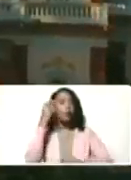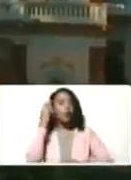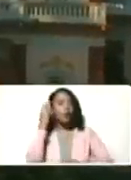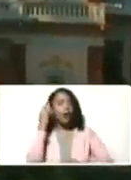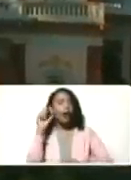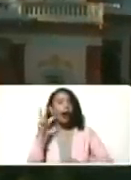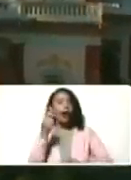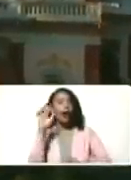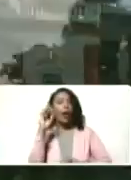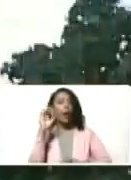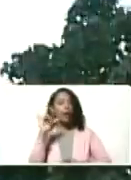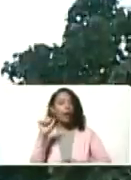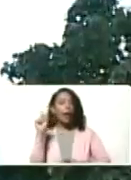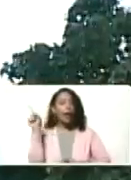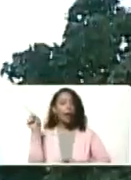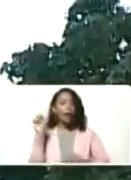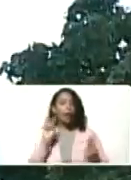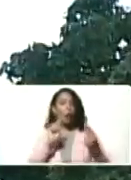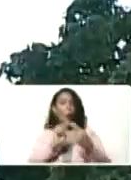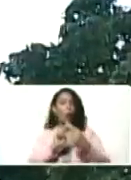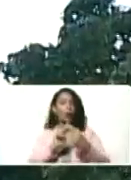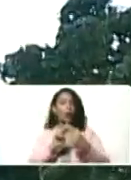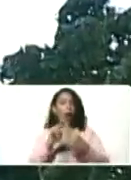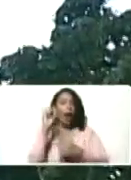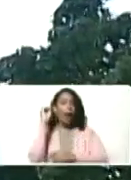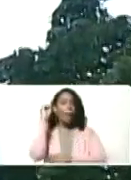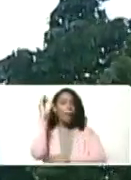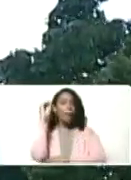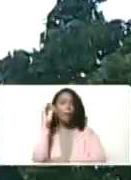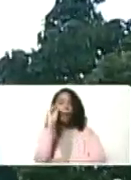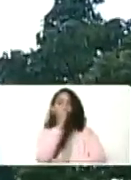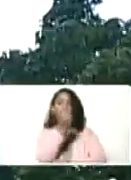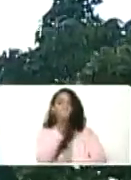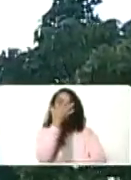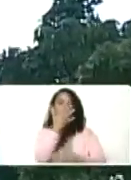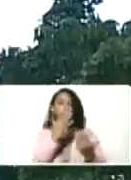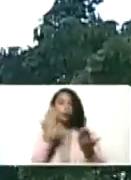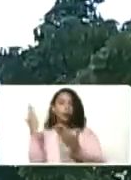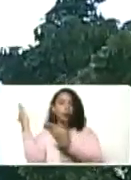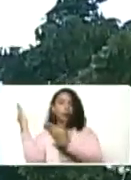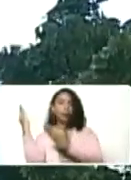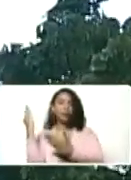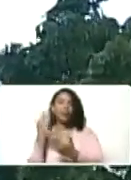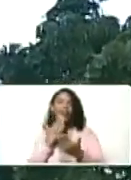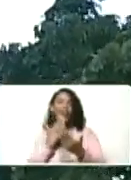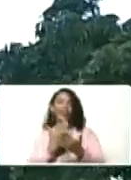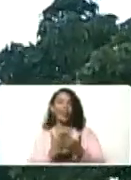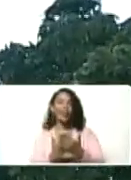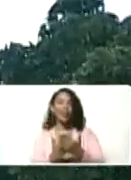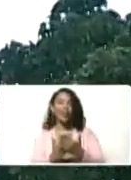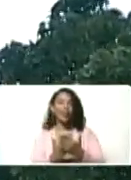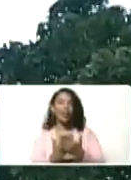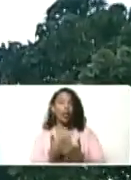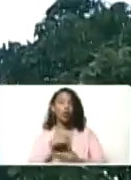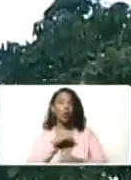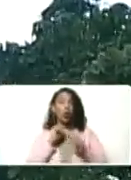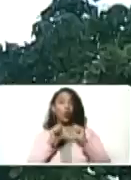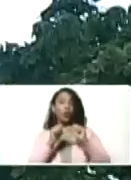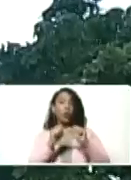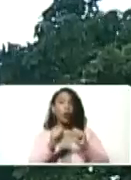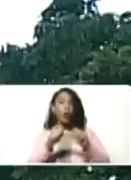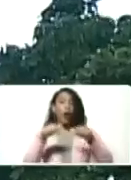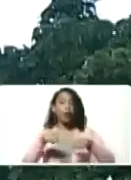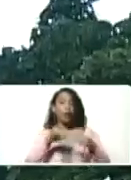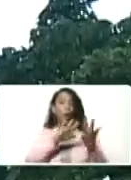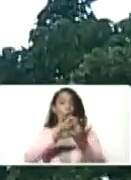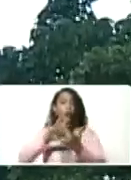Graya Casella, que se encuentra en el Palacio de Miraflores. Adelante. Sí, muchísimas gracias, Indira. Nosotros continuamos en esta